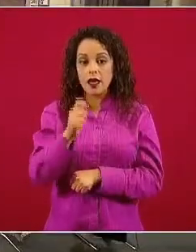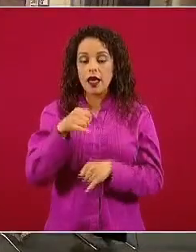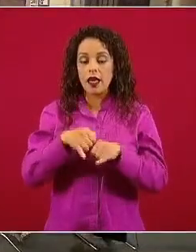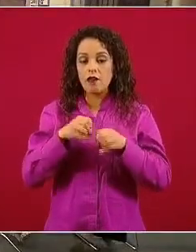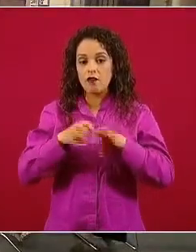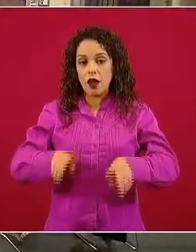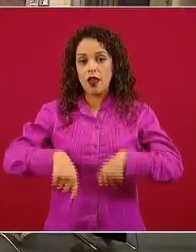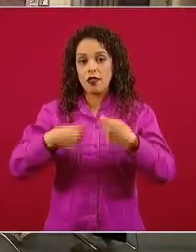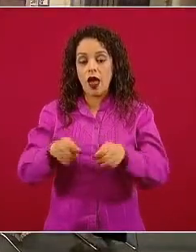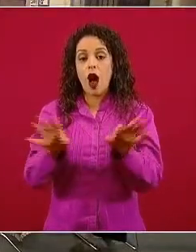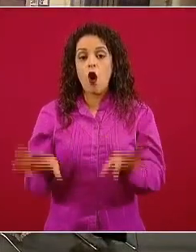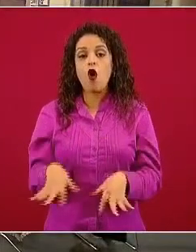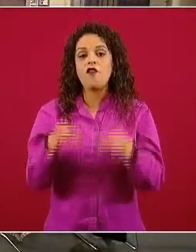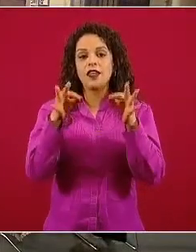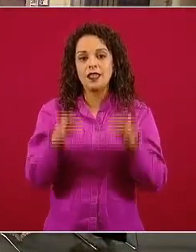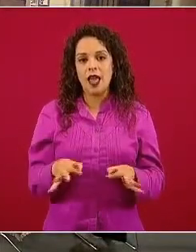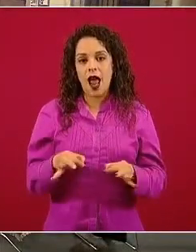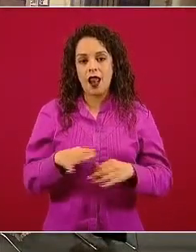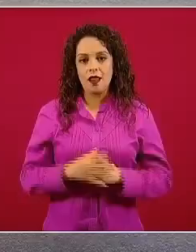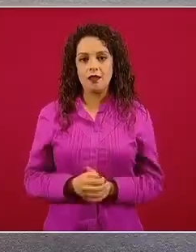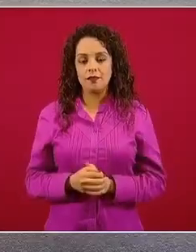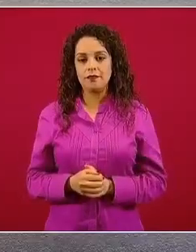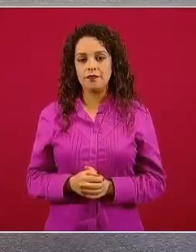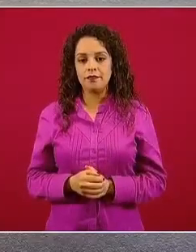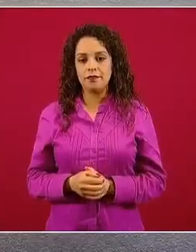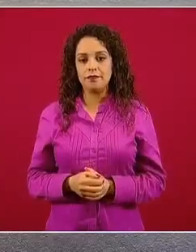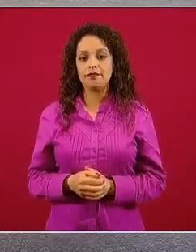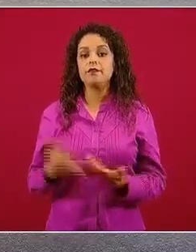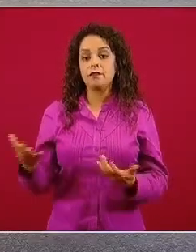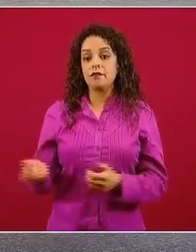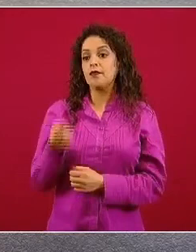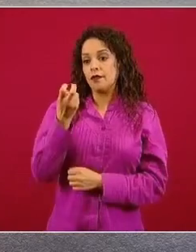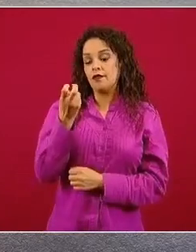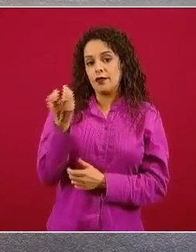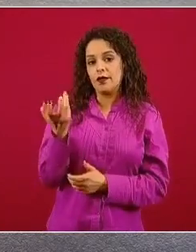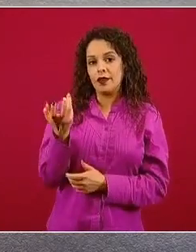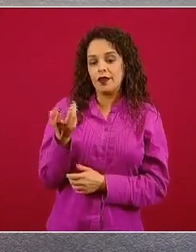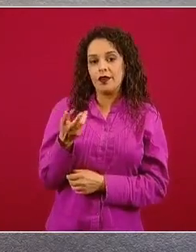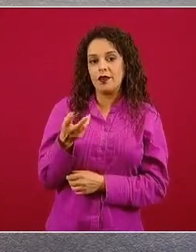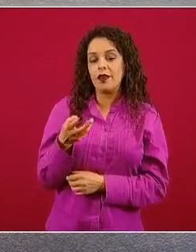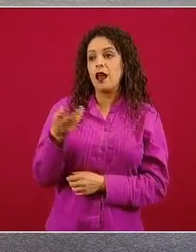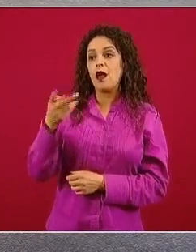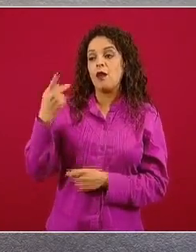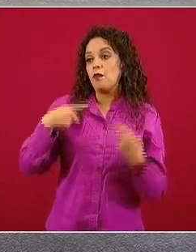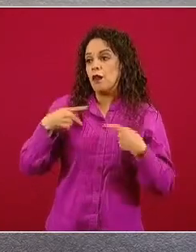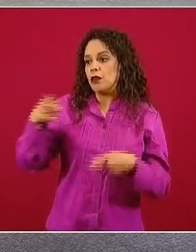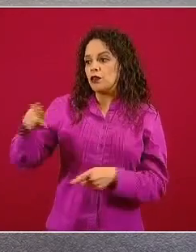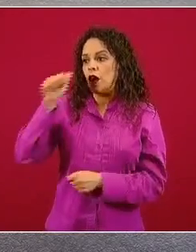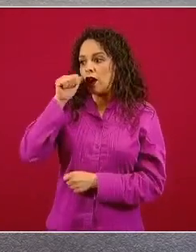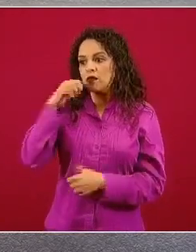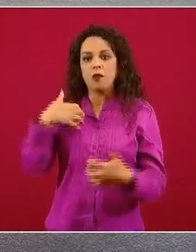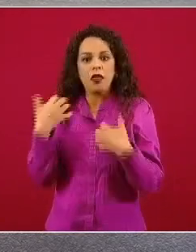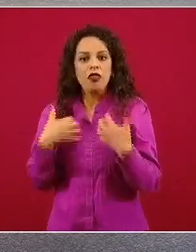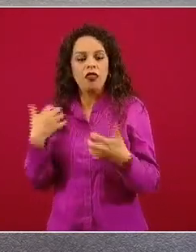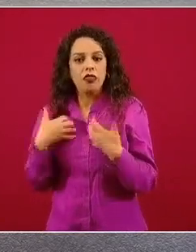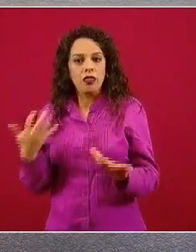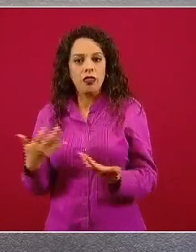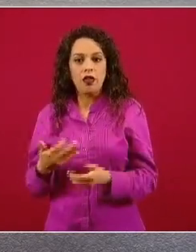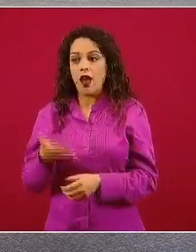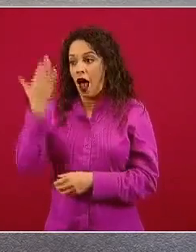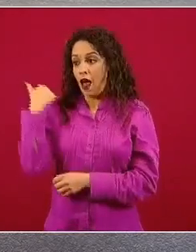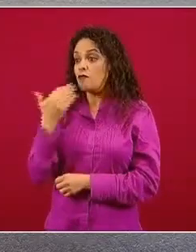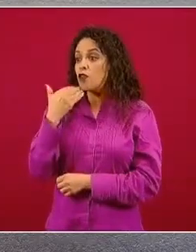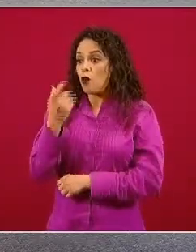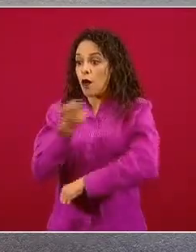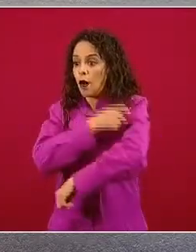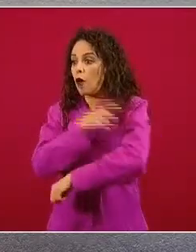que el punto es que pues esta gente parece que no está conforme nunca, ¿no? Antes era pues que no hay vacuna, era la queja, ¿no? Ahora que parece que va a haber vacuna, pues ahora la queja es que va a